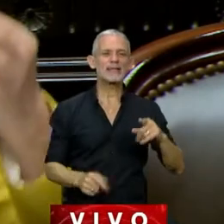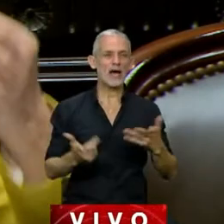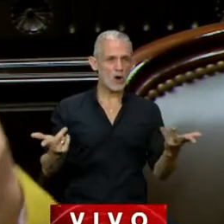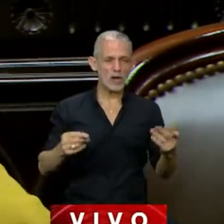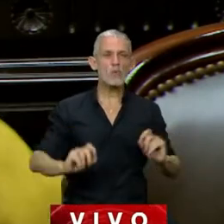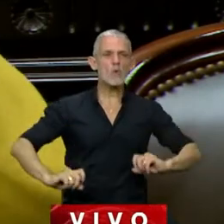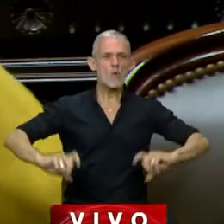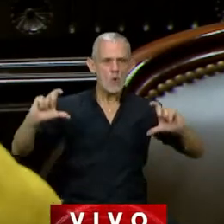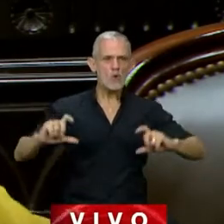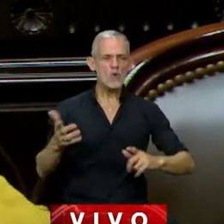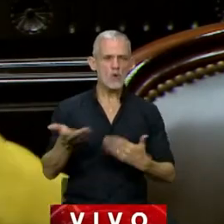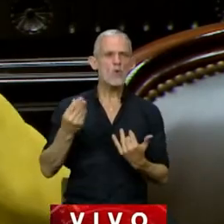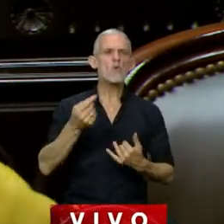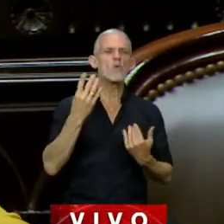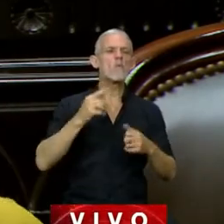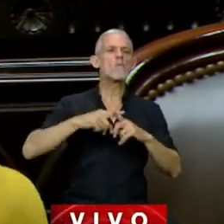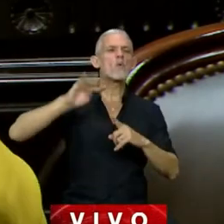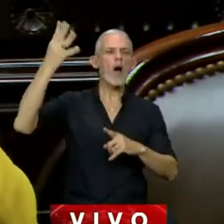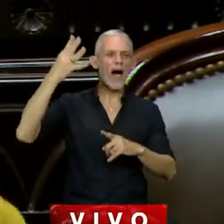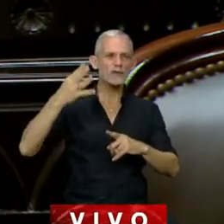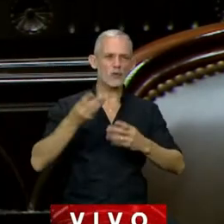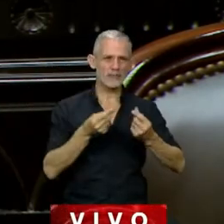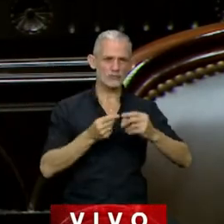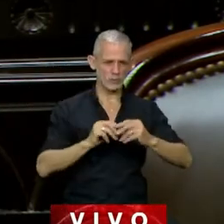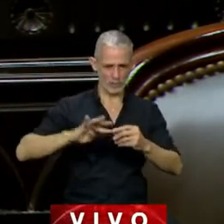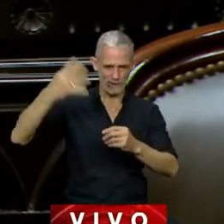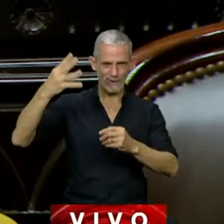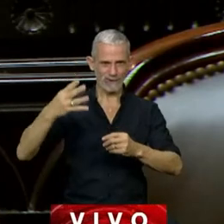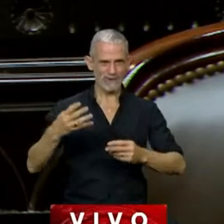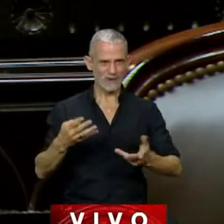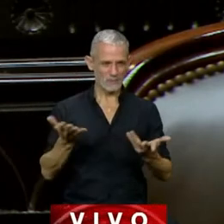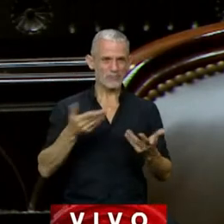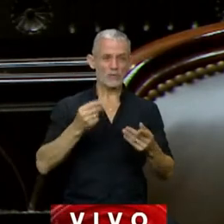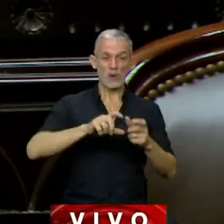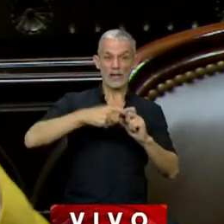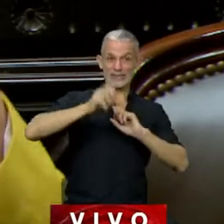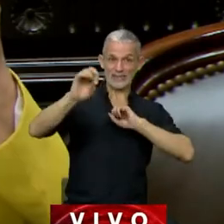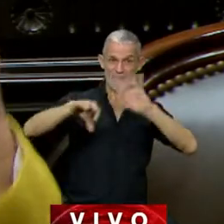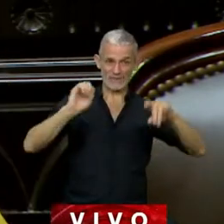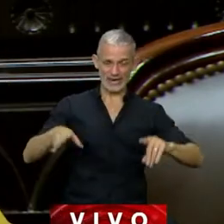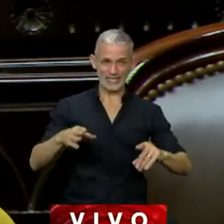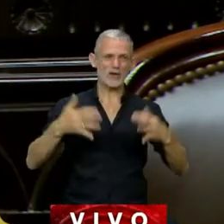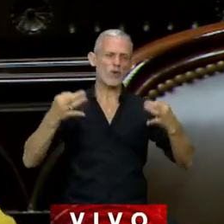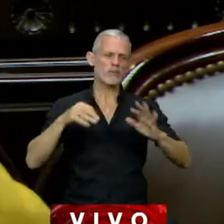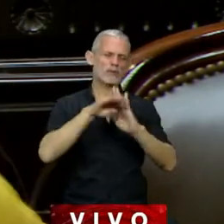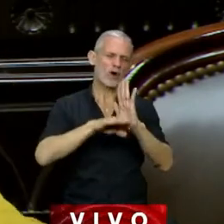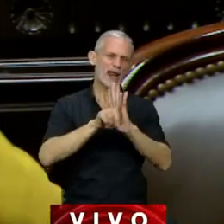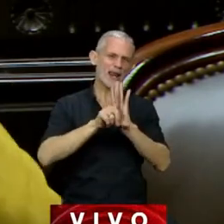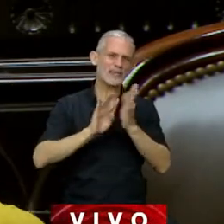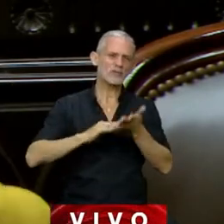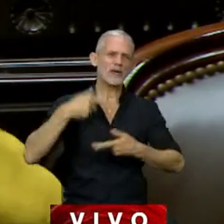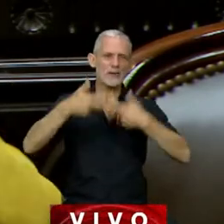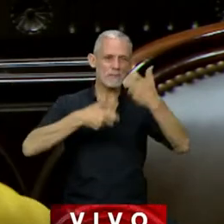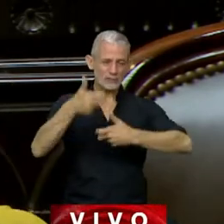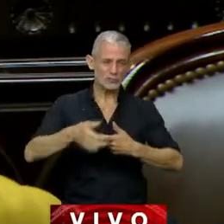han aumentado en 4 veces su presupuesto. La transferencia, cumpliendo con la ley de inversión